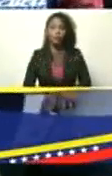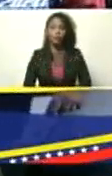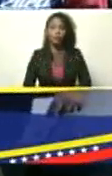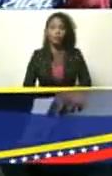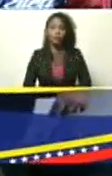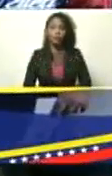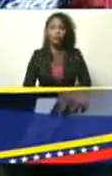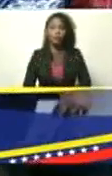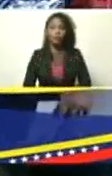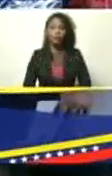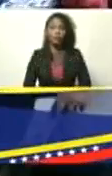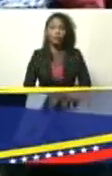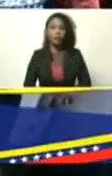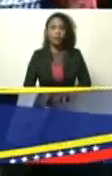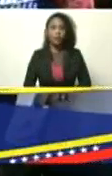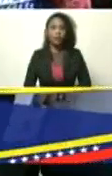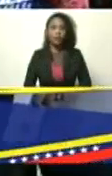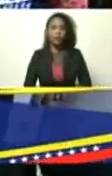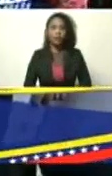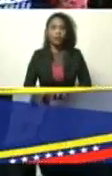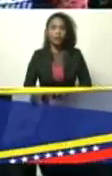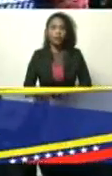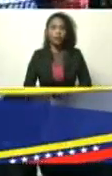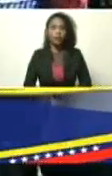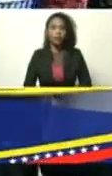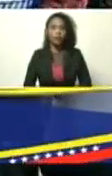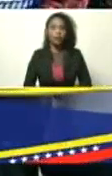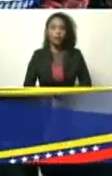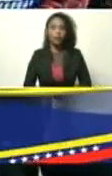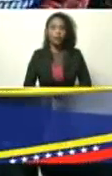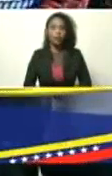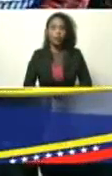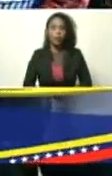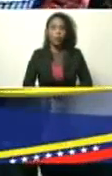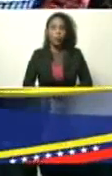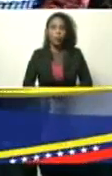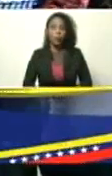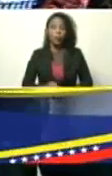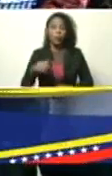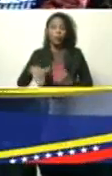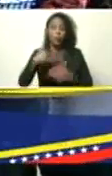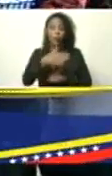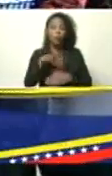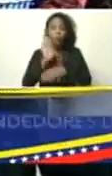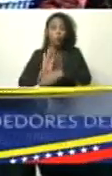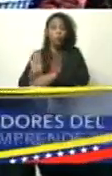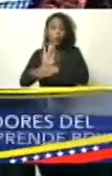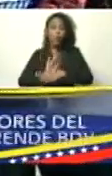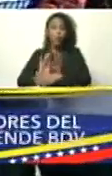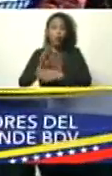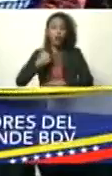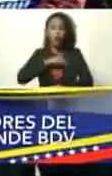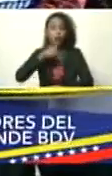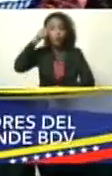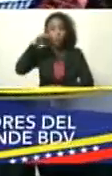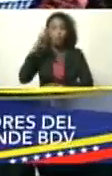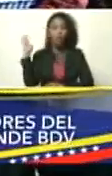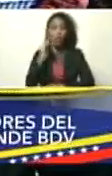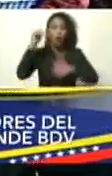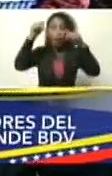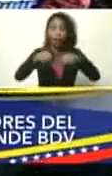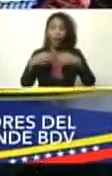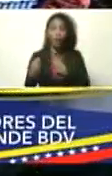traje de campaña, de campaña, pero campaña con las botas puestas para proteger a nuestro pueblo. Y vinimos aquí